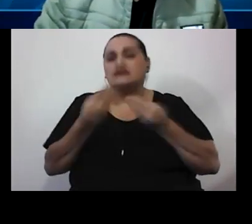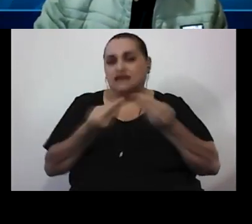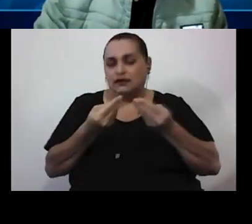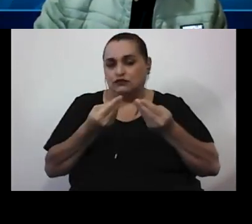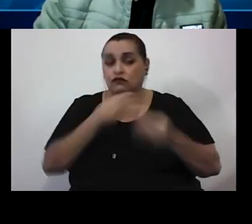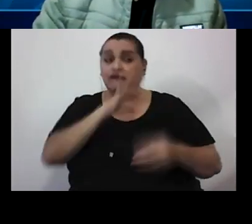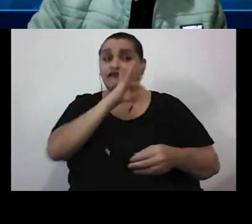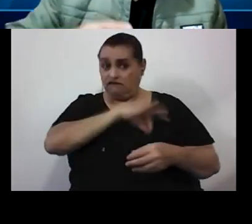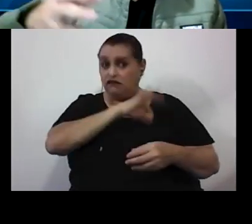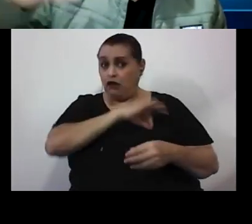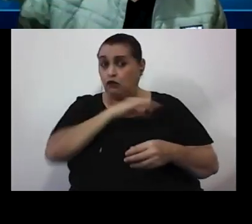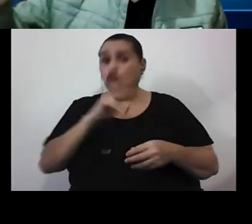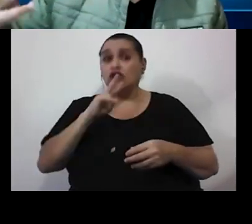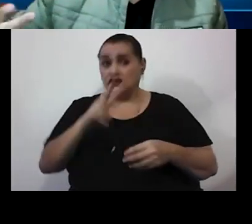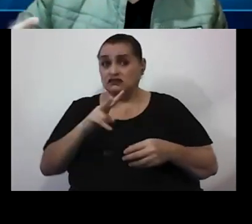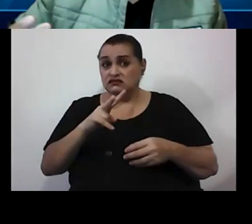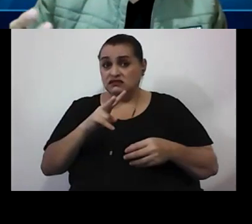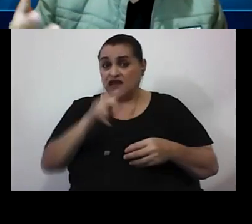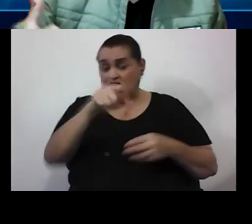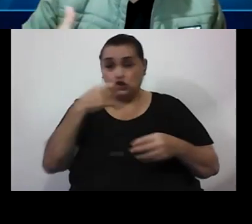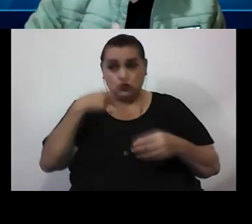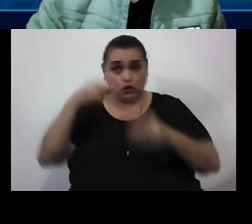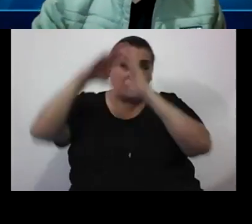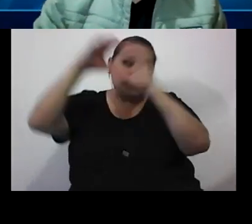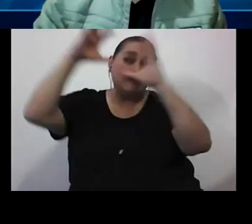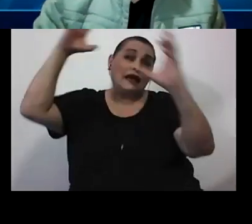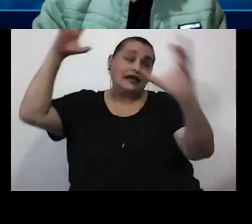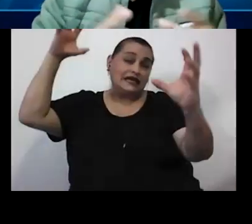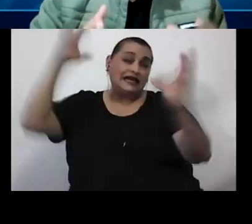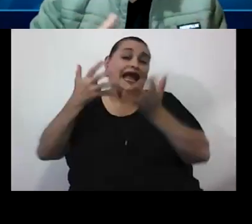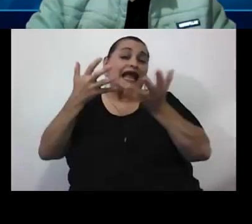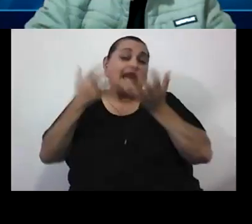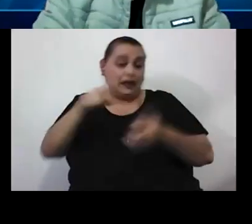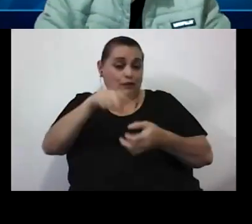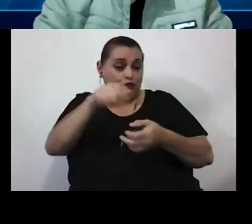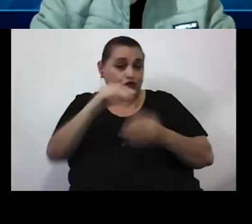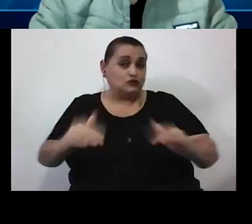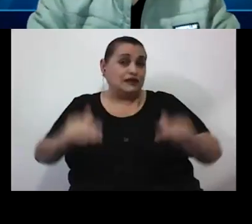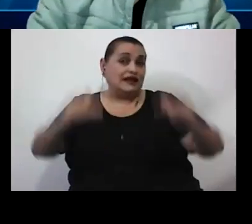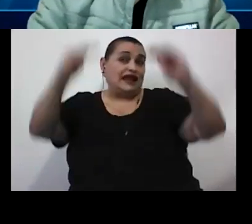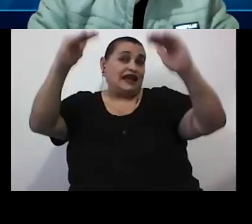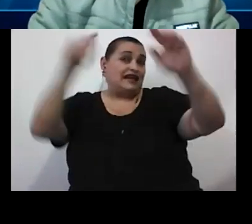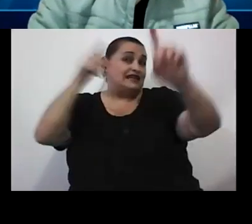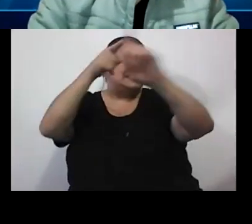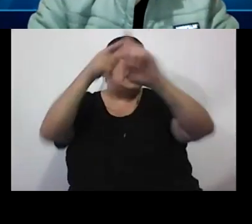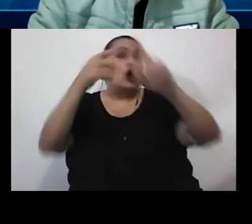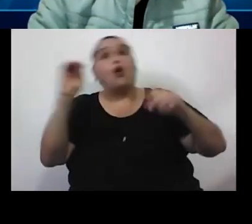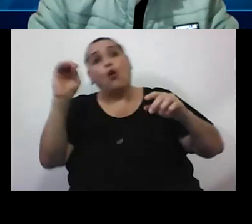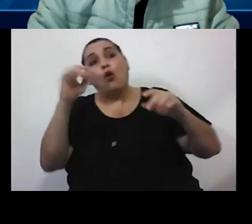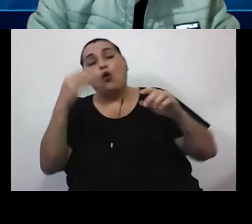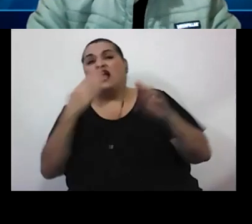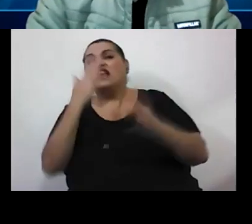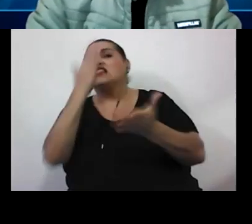favorece eso que nos imaginamos que queremos que lleguen a hacer, o si más bien interrumpe el desarrollo de una